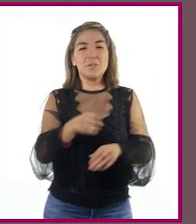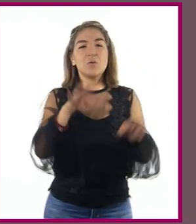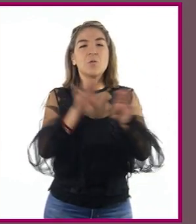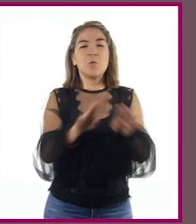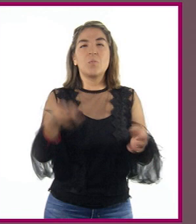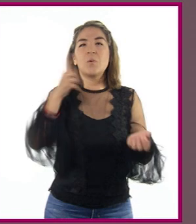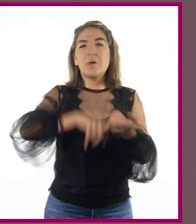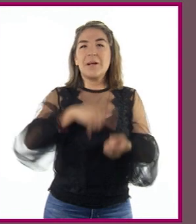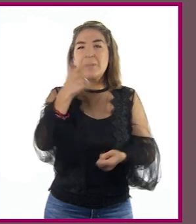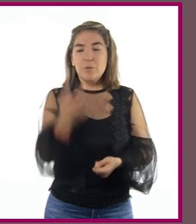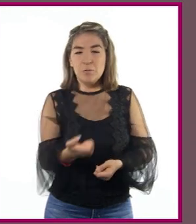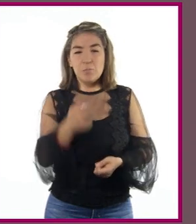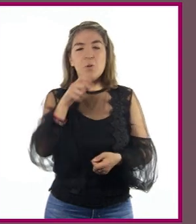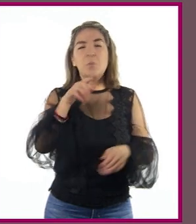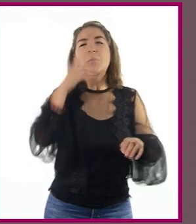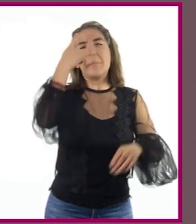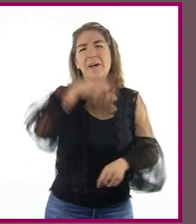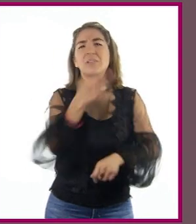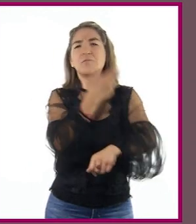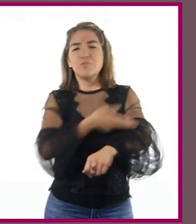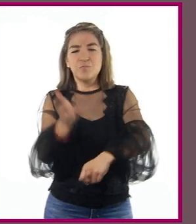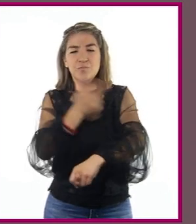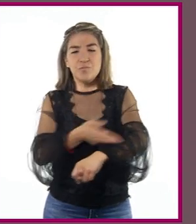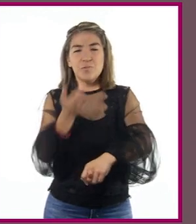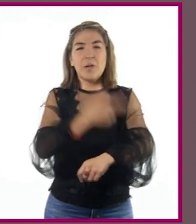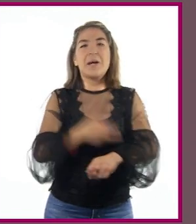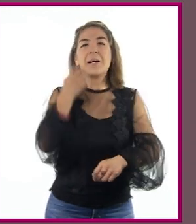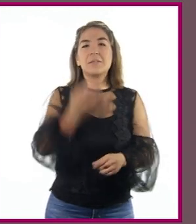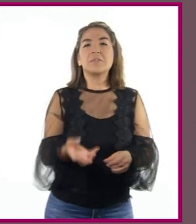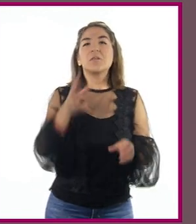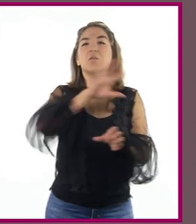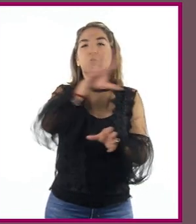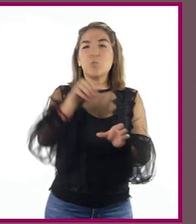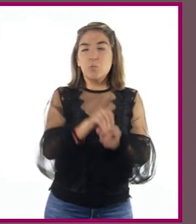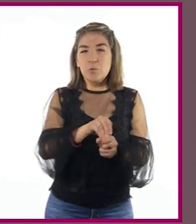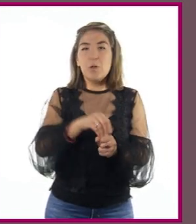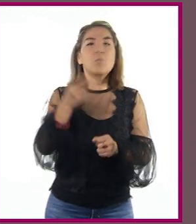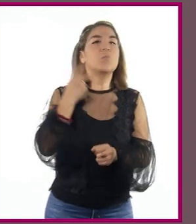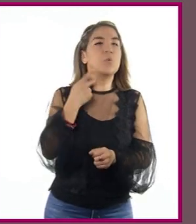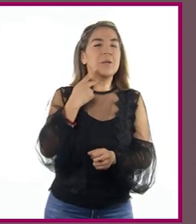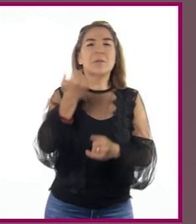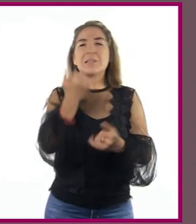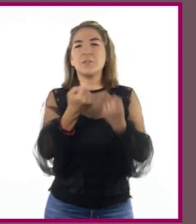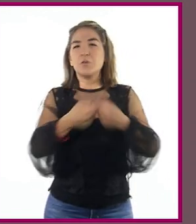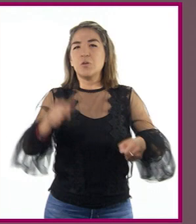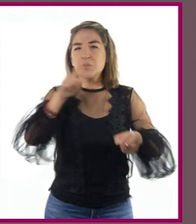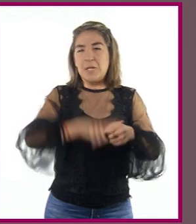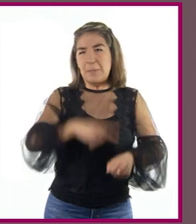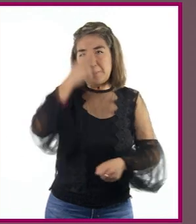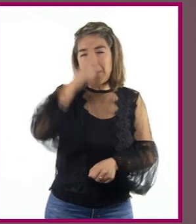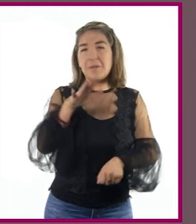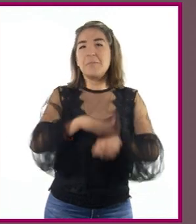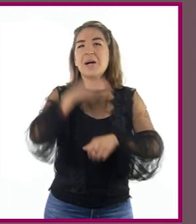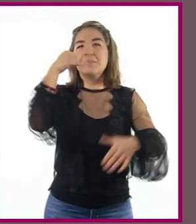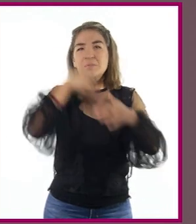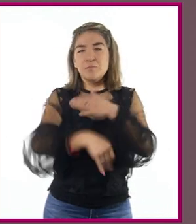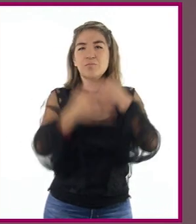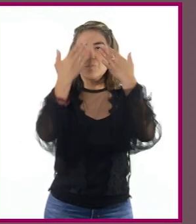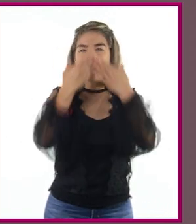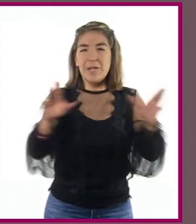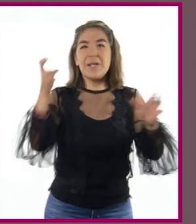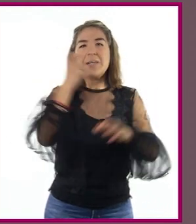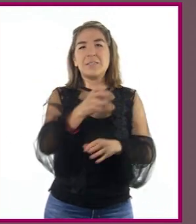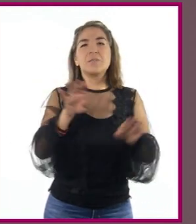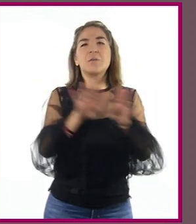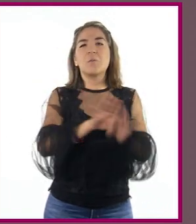postular una serie de regulaciones que incluyeron lo político y social, a fin de ampliar los alcances en